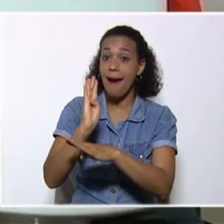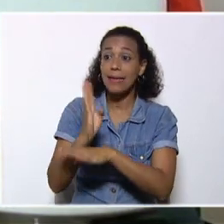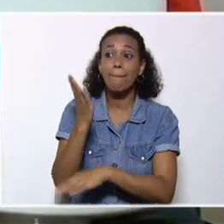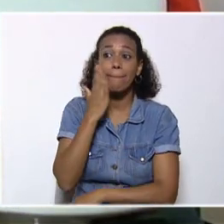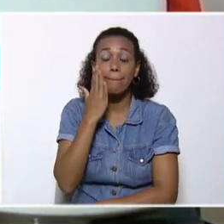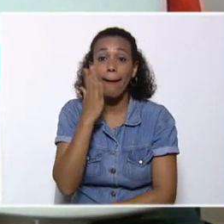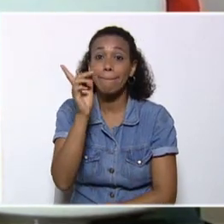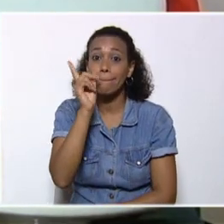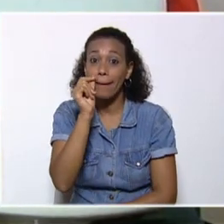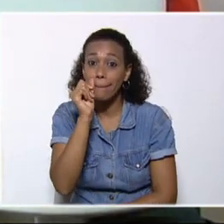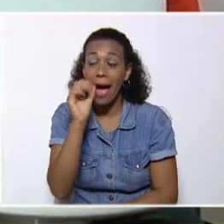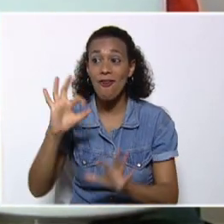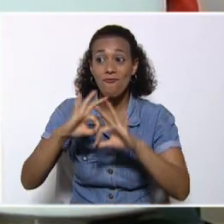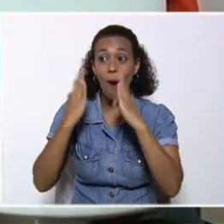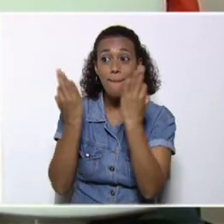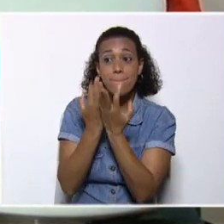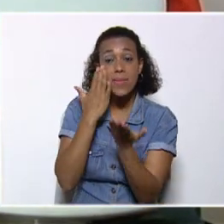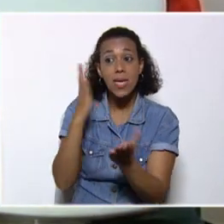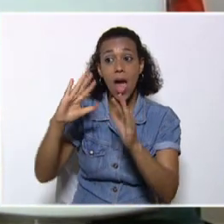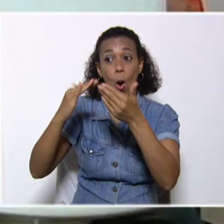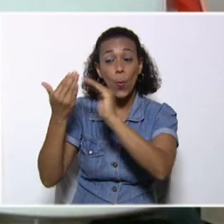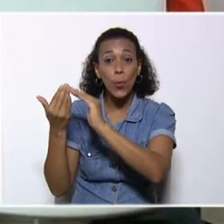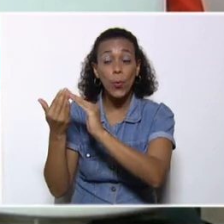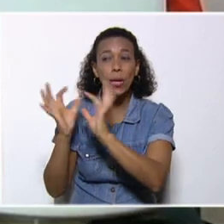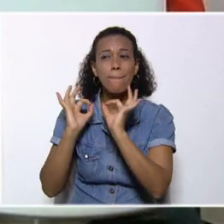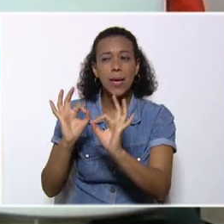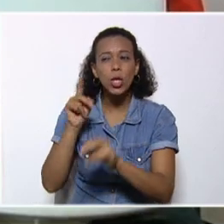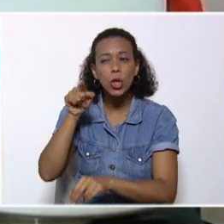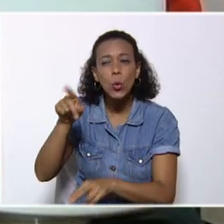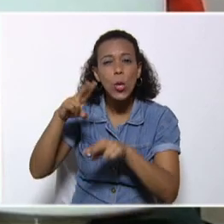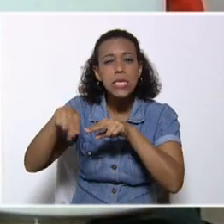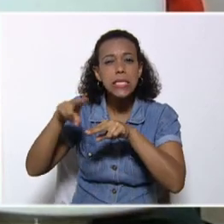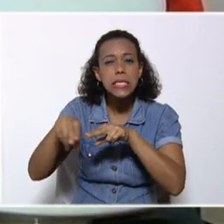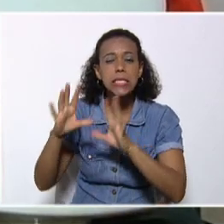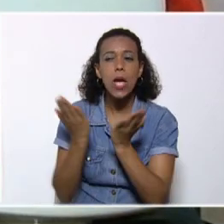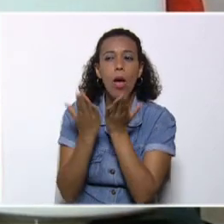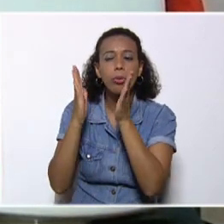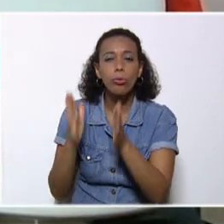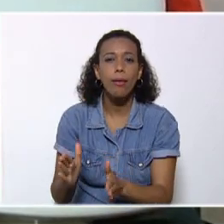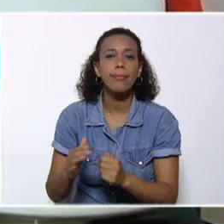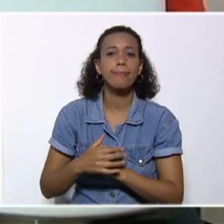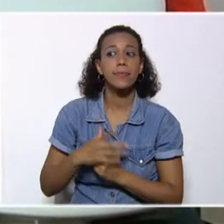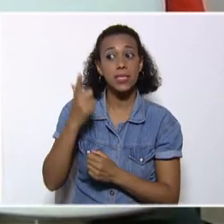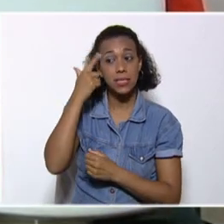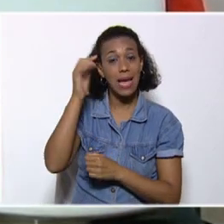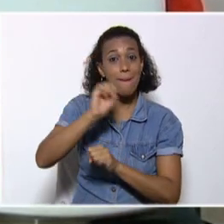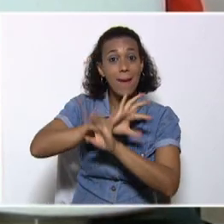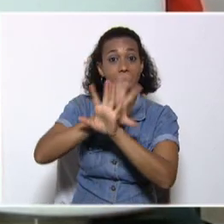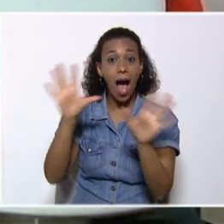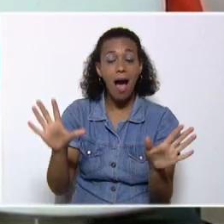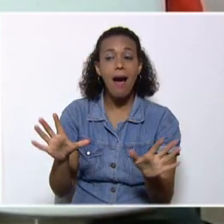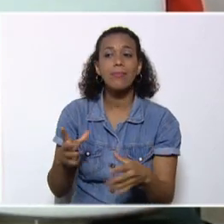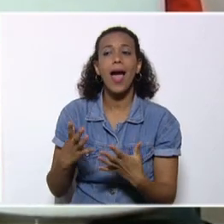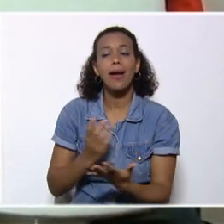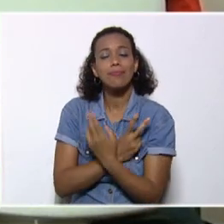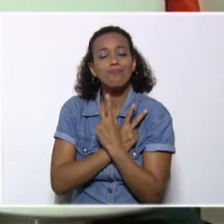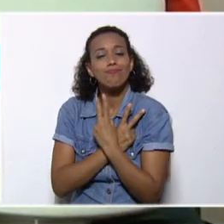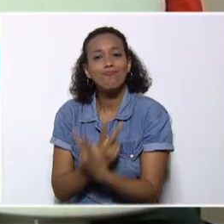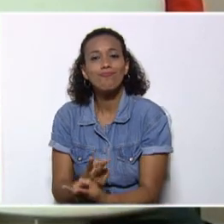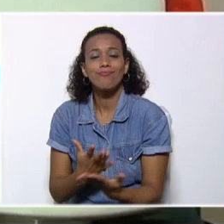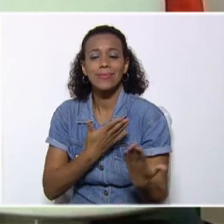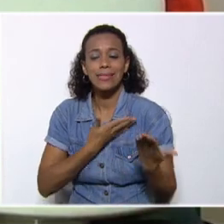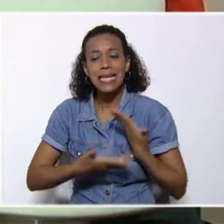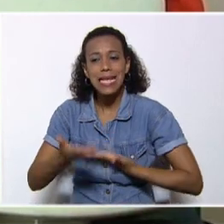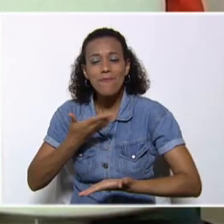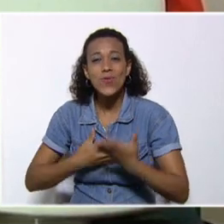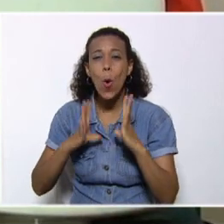mamá, papá, familia, comunidad y en especial a los estudiantes. Sepan todos, con gran vocación de